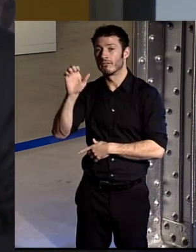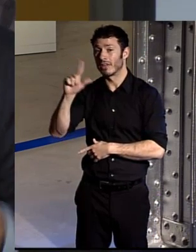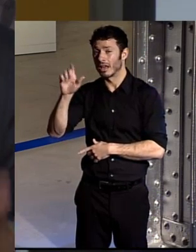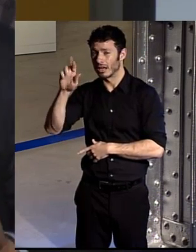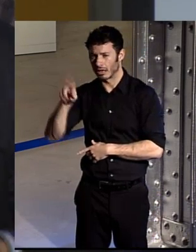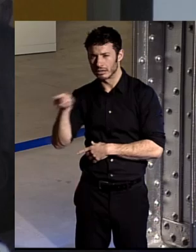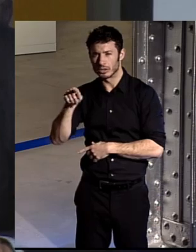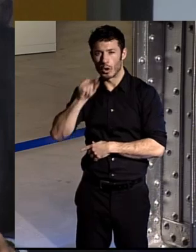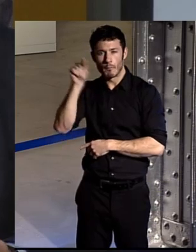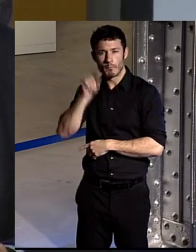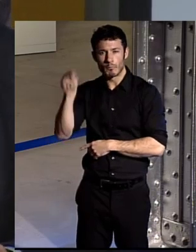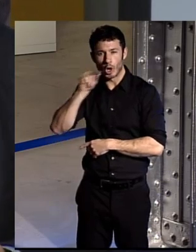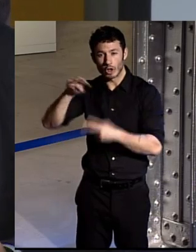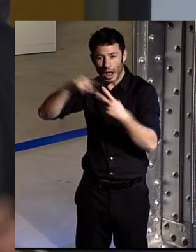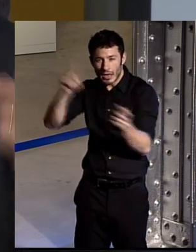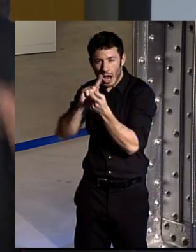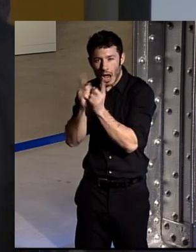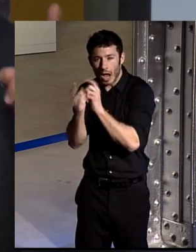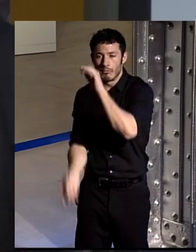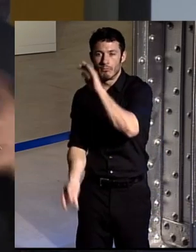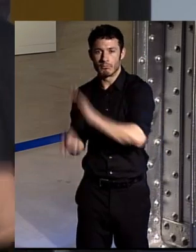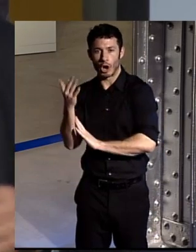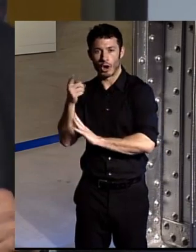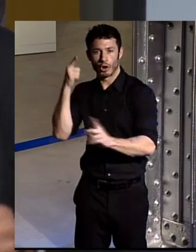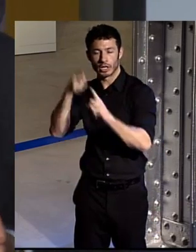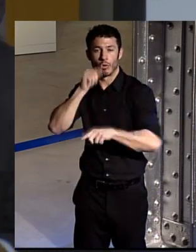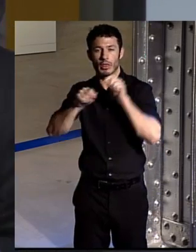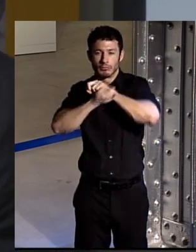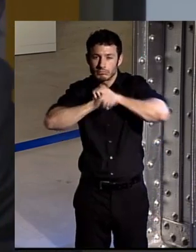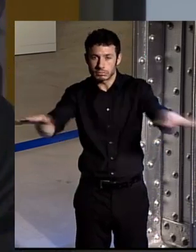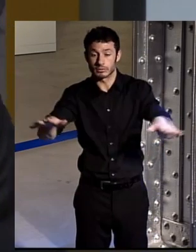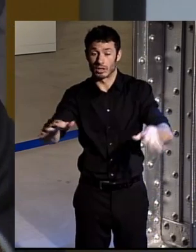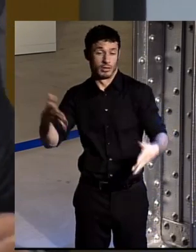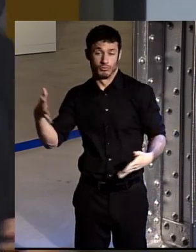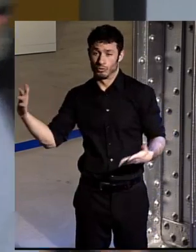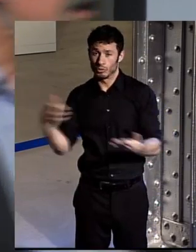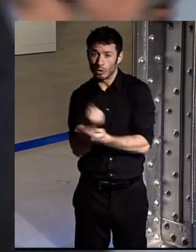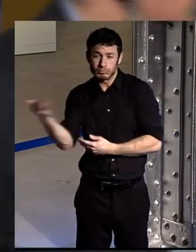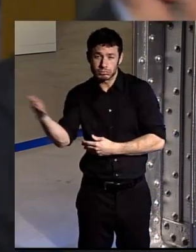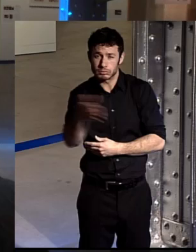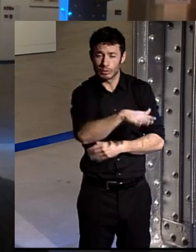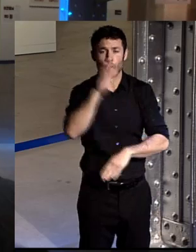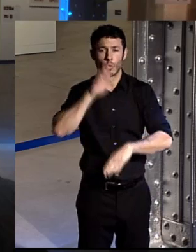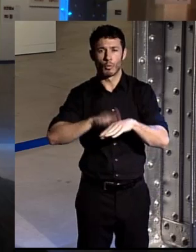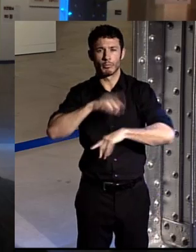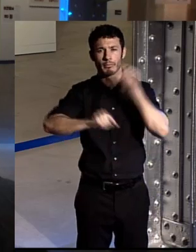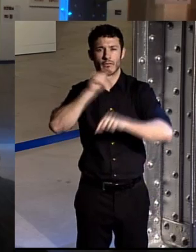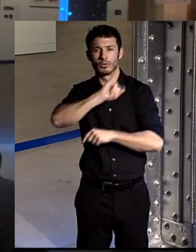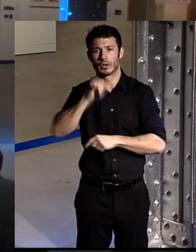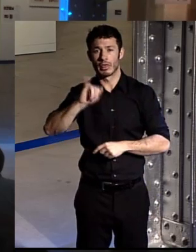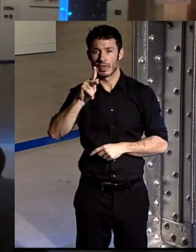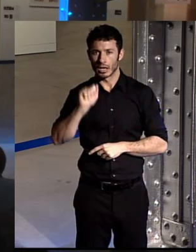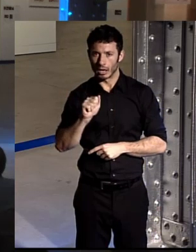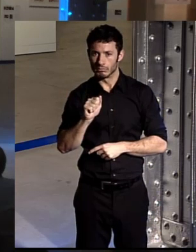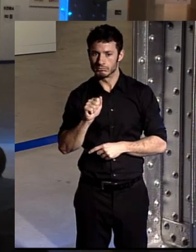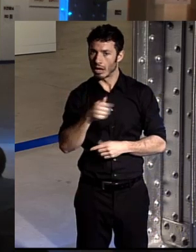mosquitos transgénicos y este es el origen del Zika. Todos ustedes van a morir por el virus del Zika. Esto que acabo de decir lo